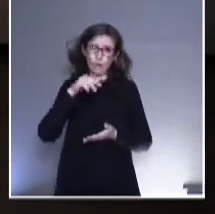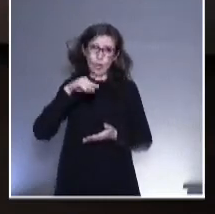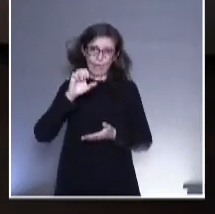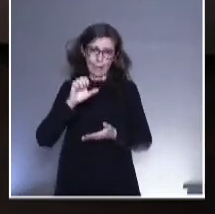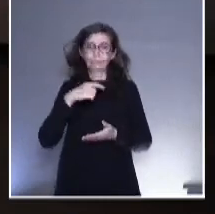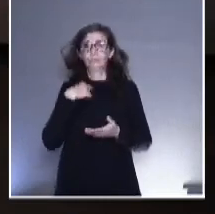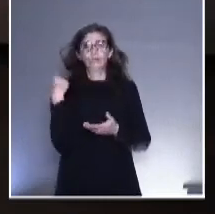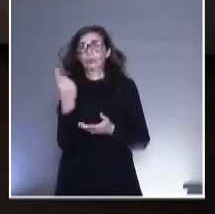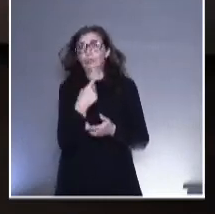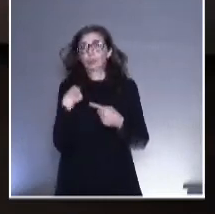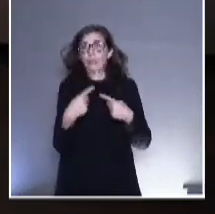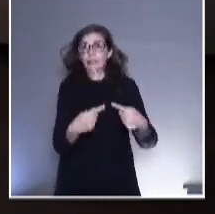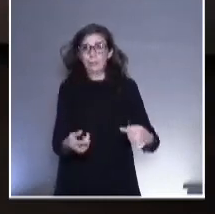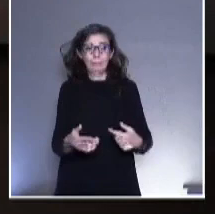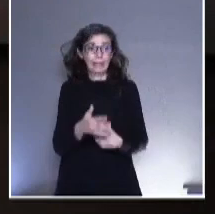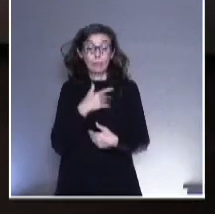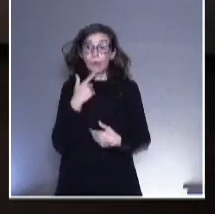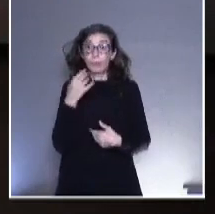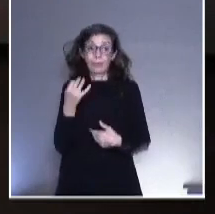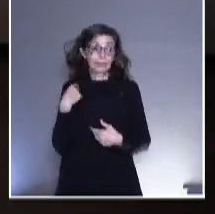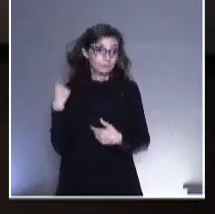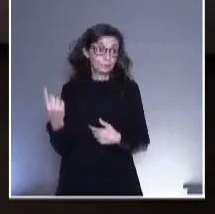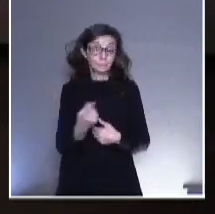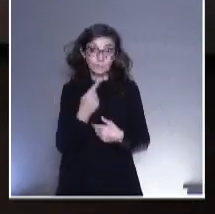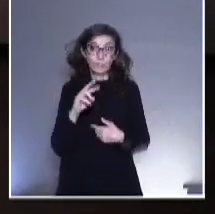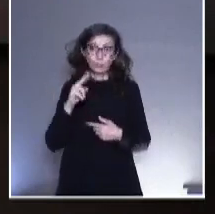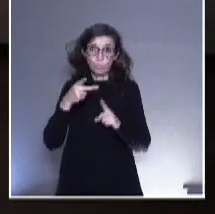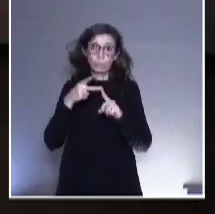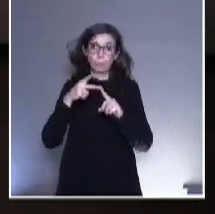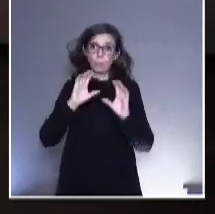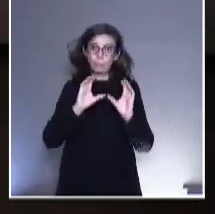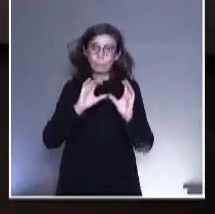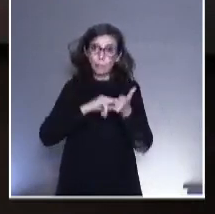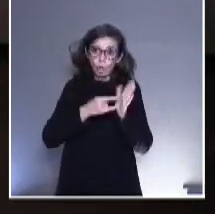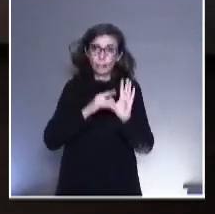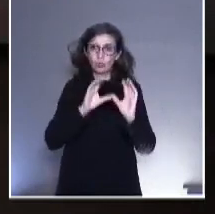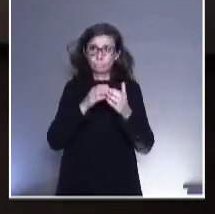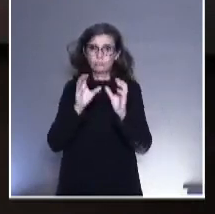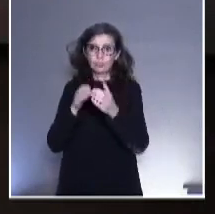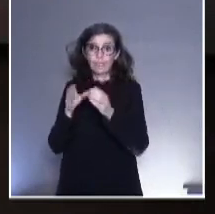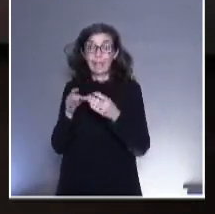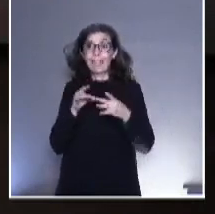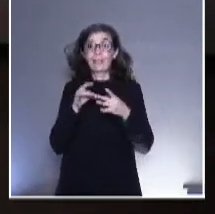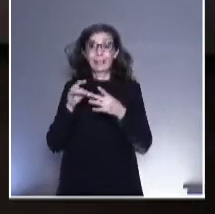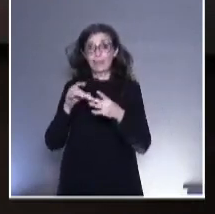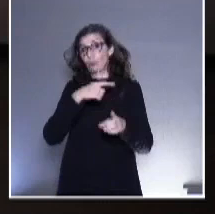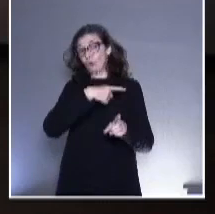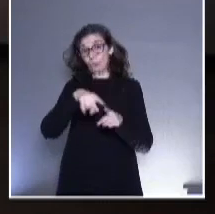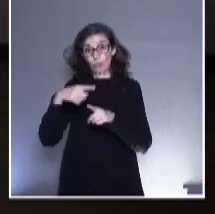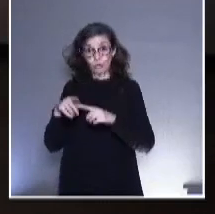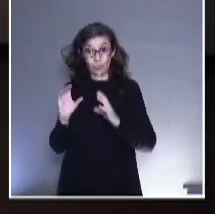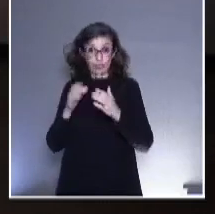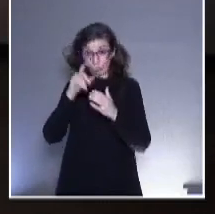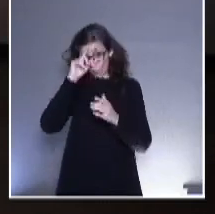así sucesivamente. El hecho de que haya subproyectos liderados por otros colegas, es decir, que se trate de lo que se